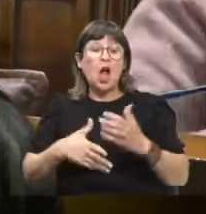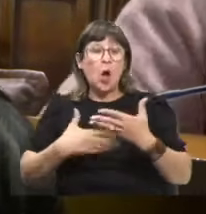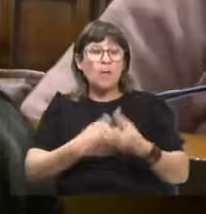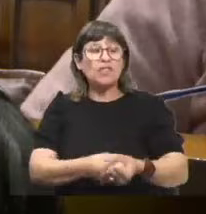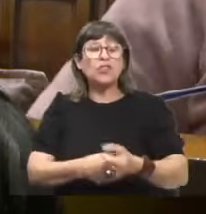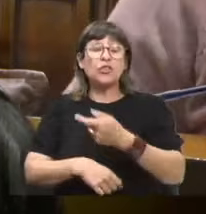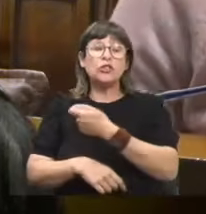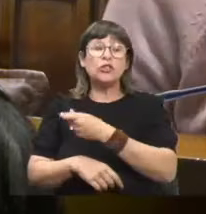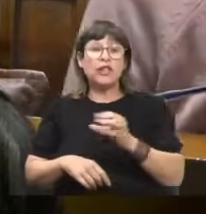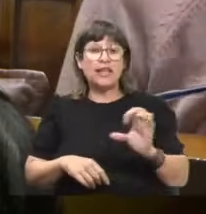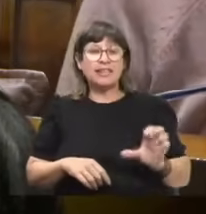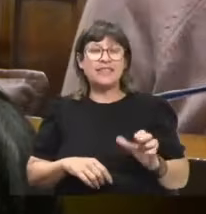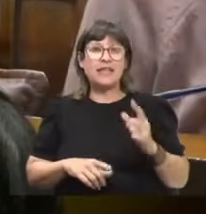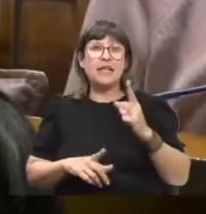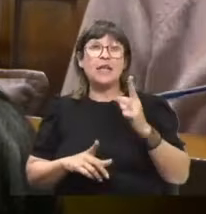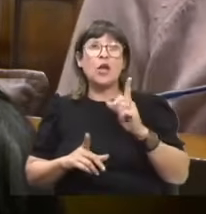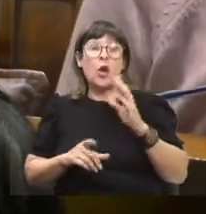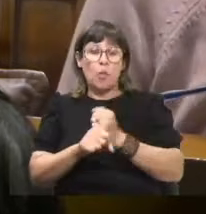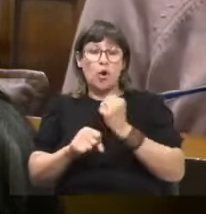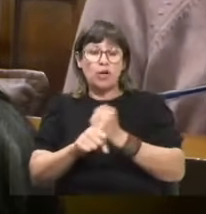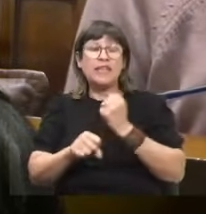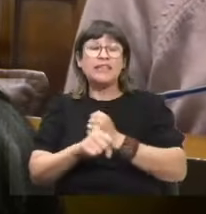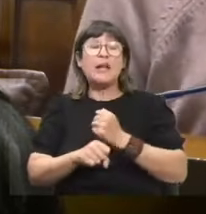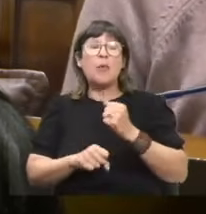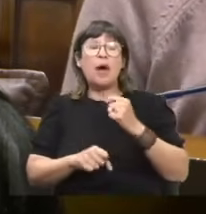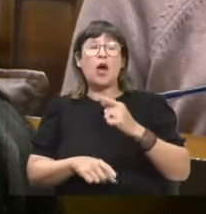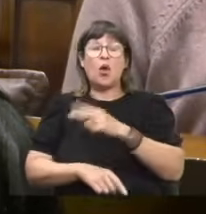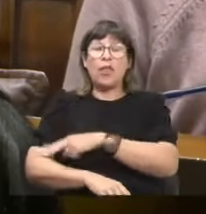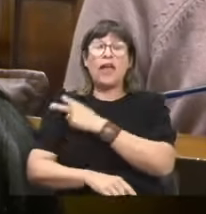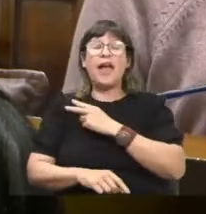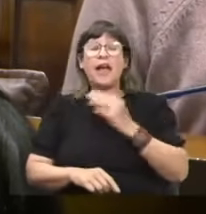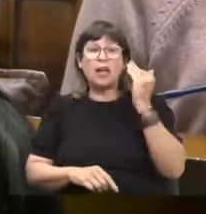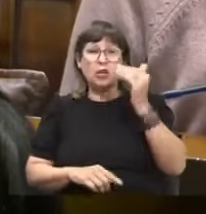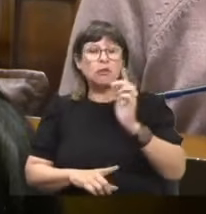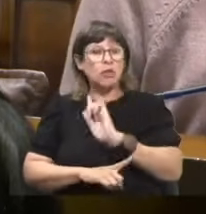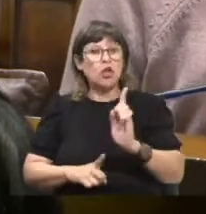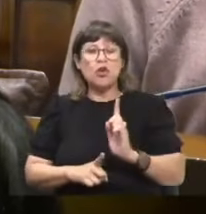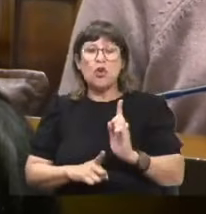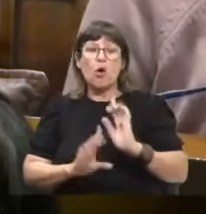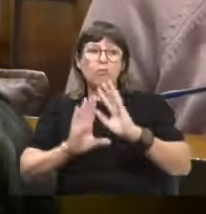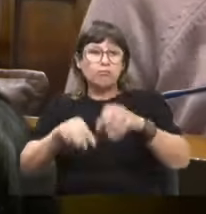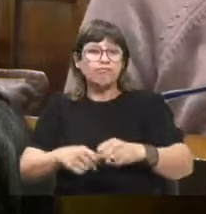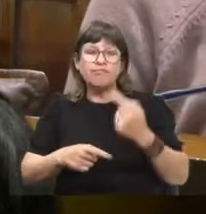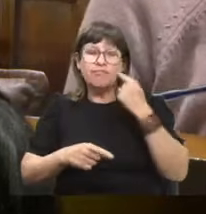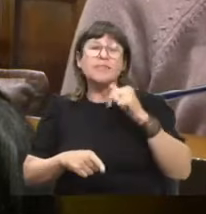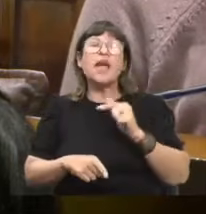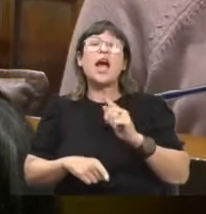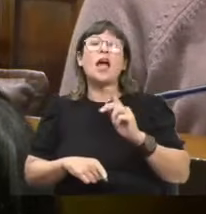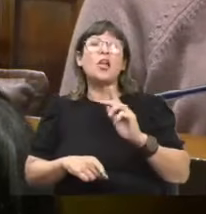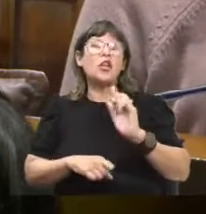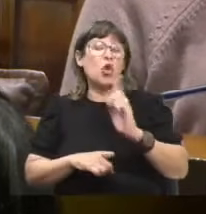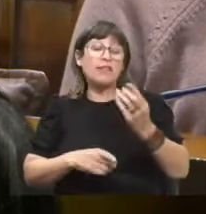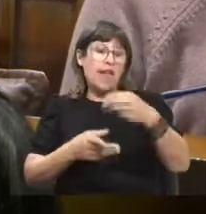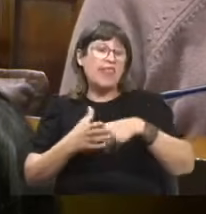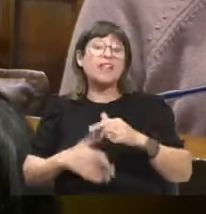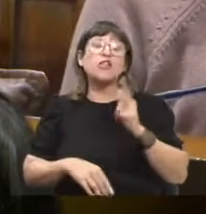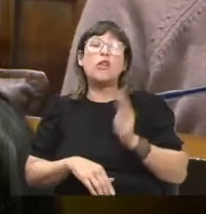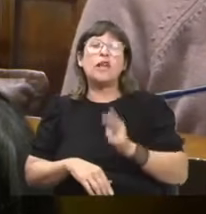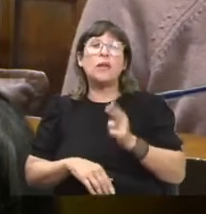ACE por las funciones del cargo docente no se encuentra alcanzada por la prohibición porque